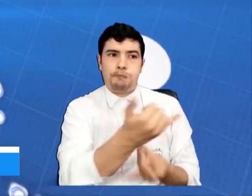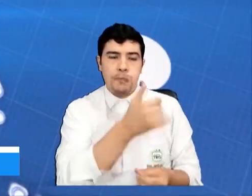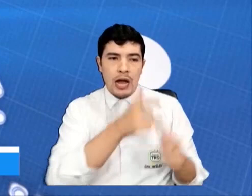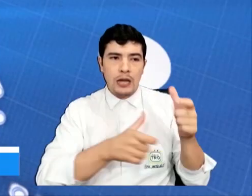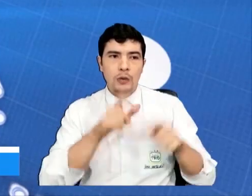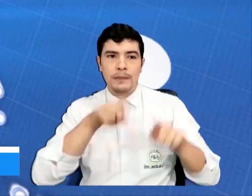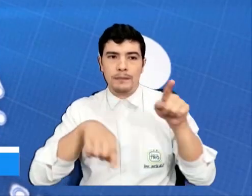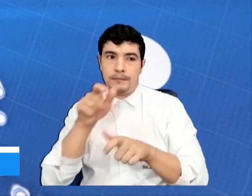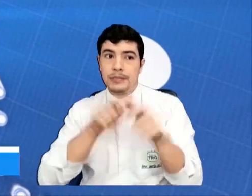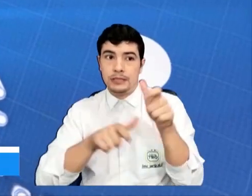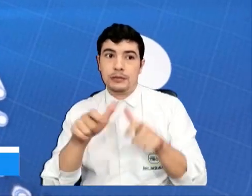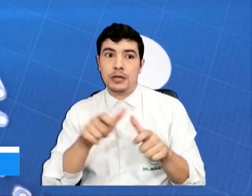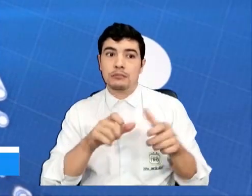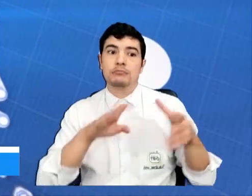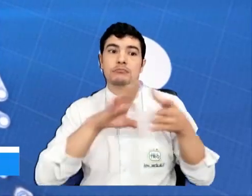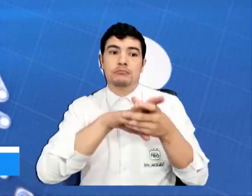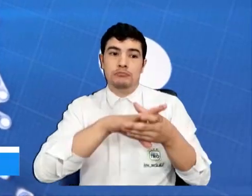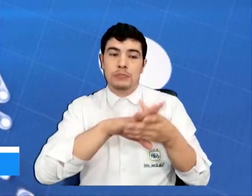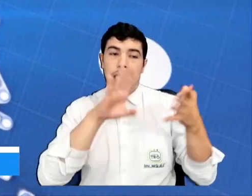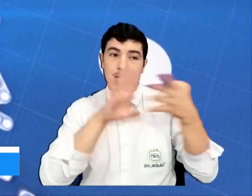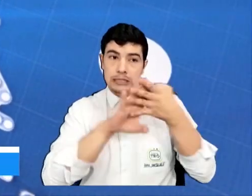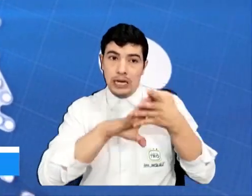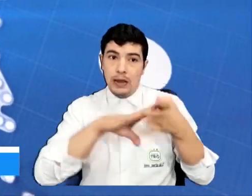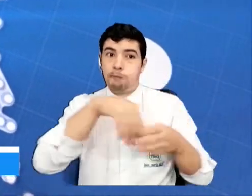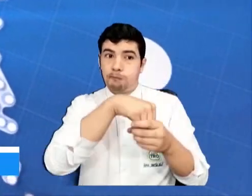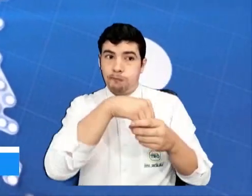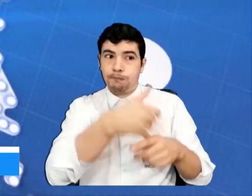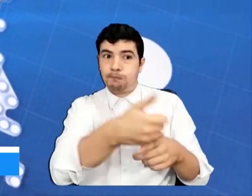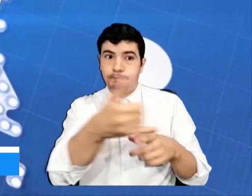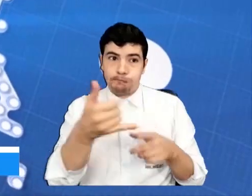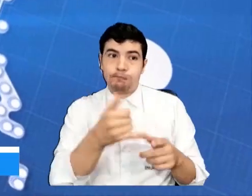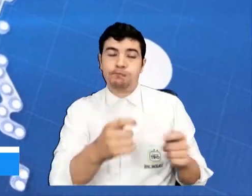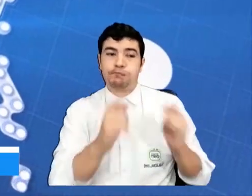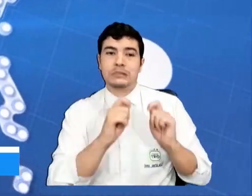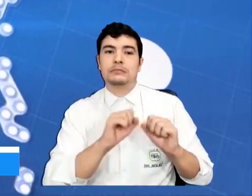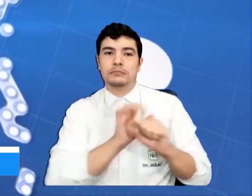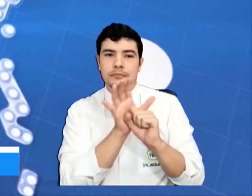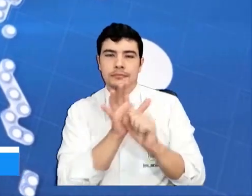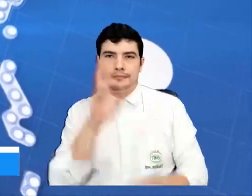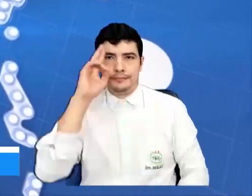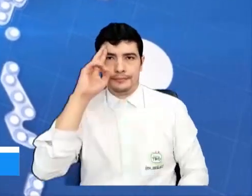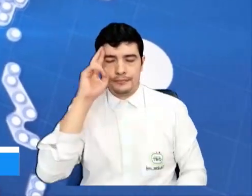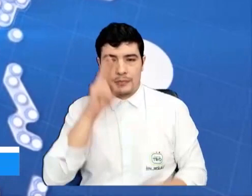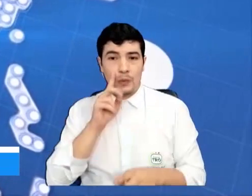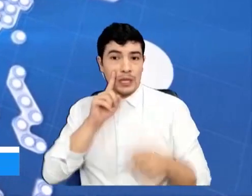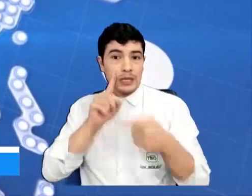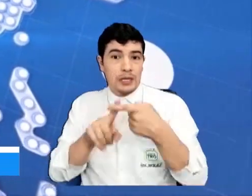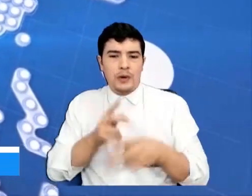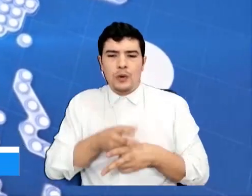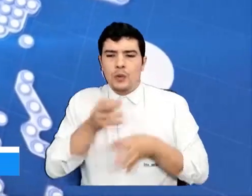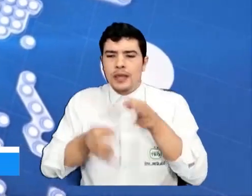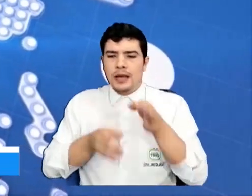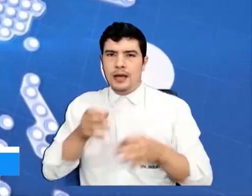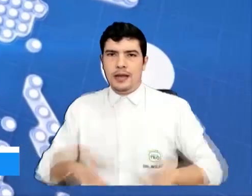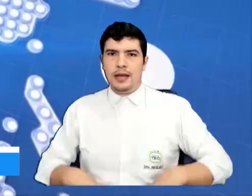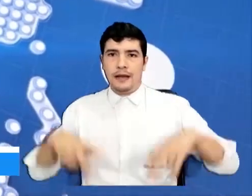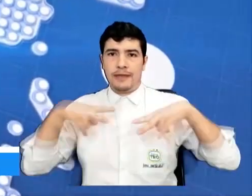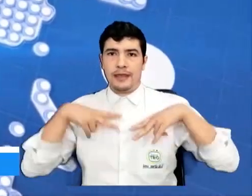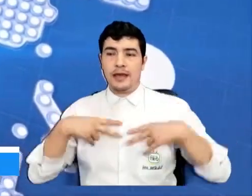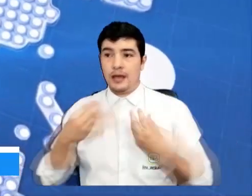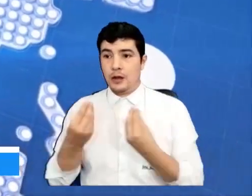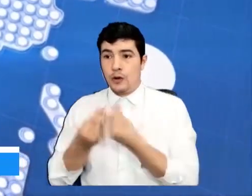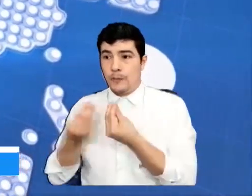que laboran en las diferentes cárceles del país, y de esta manera poder proteger también la vida del